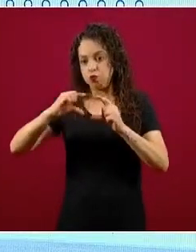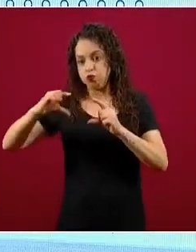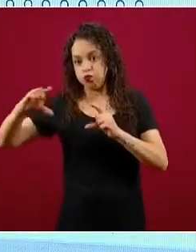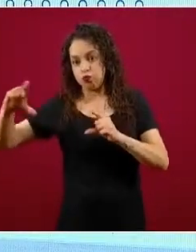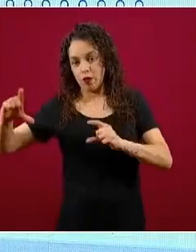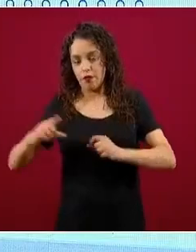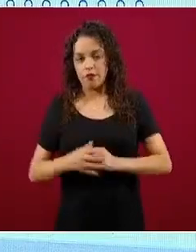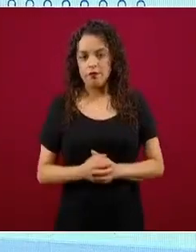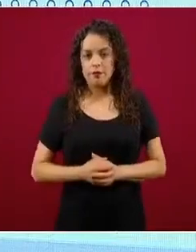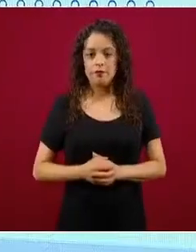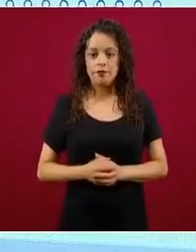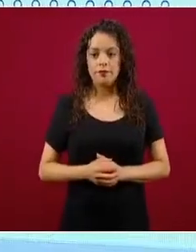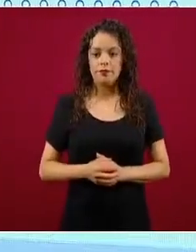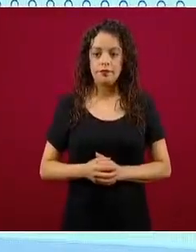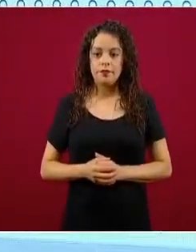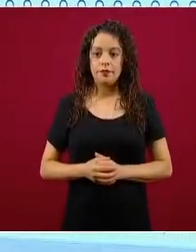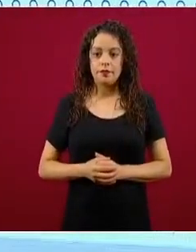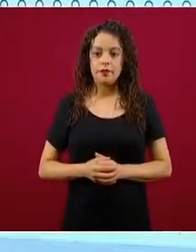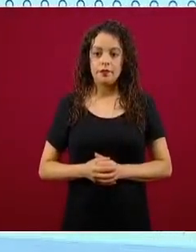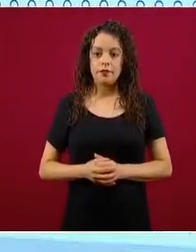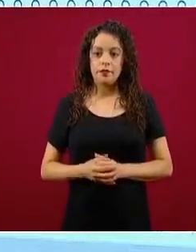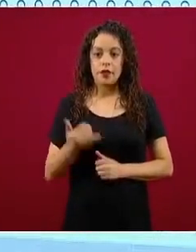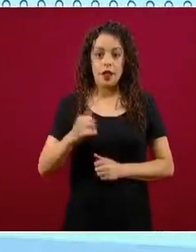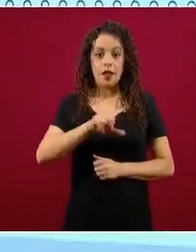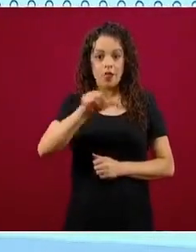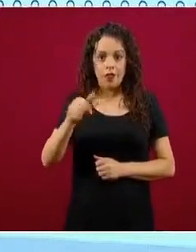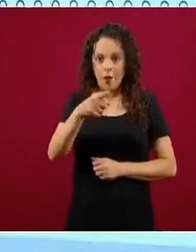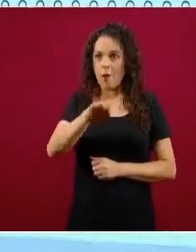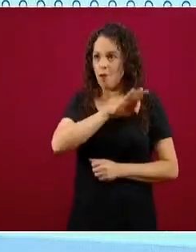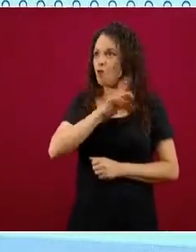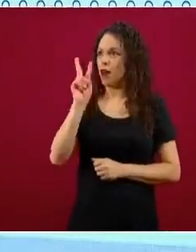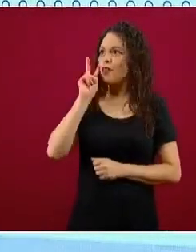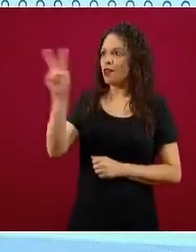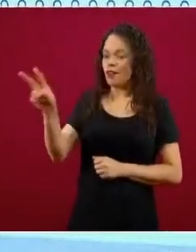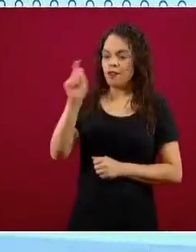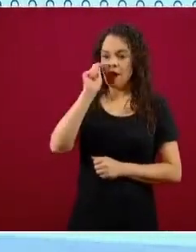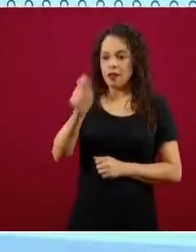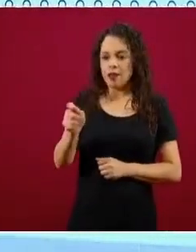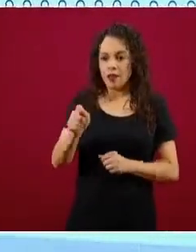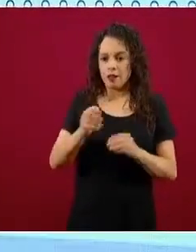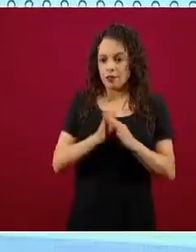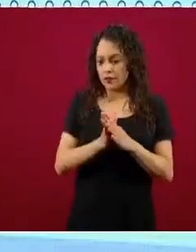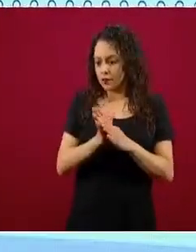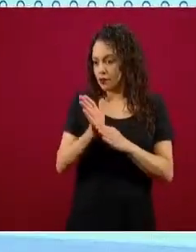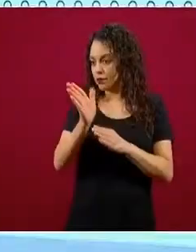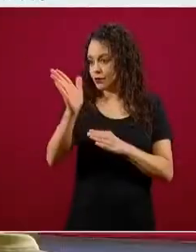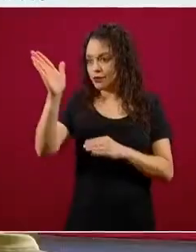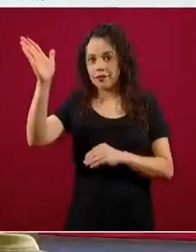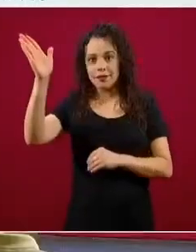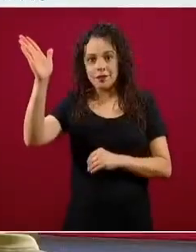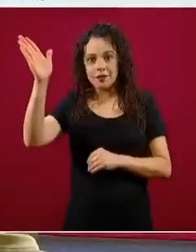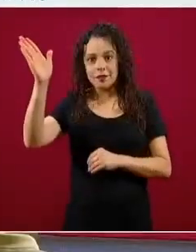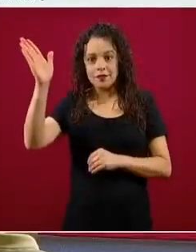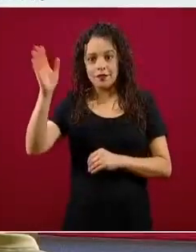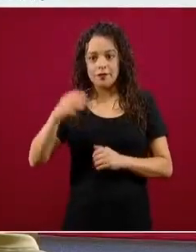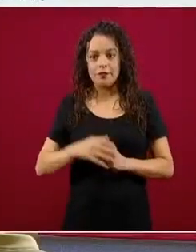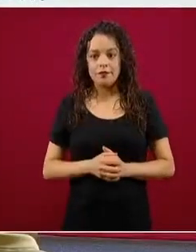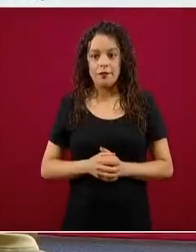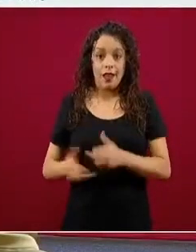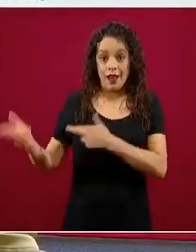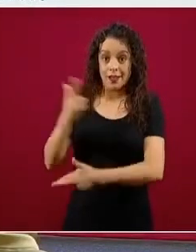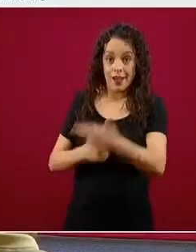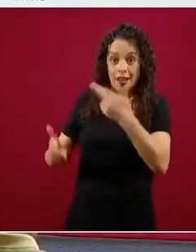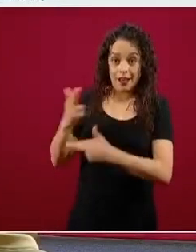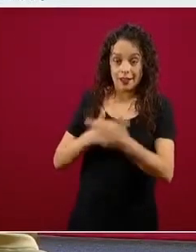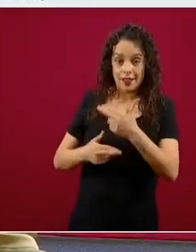todo. Y como pueden notar, el borde de esta curva es exactamente, si me la pasa de regreso,